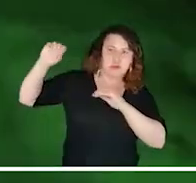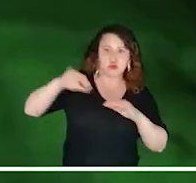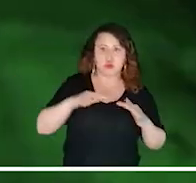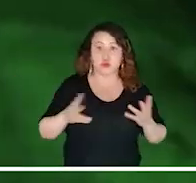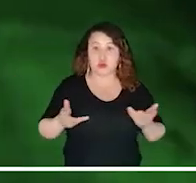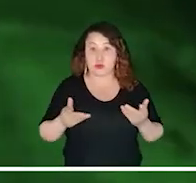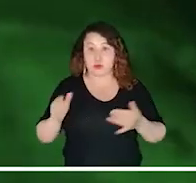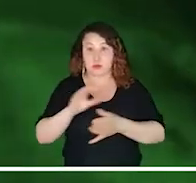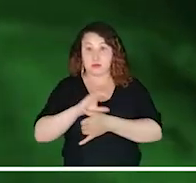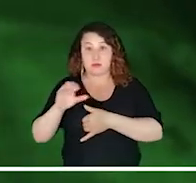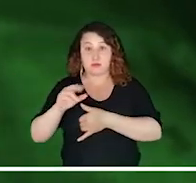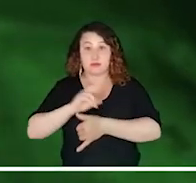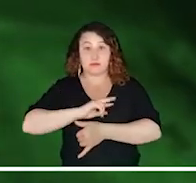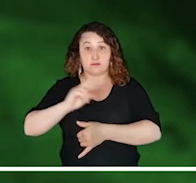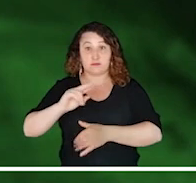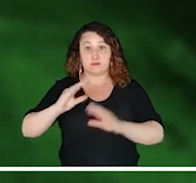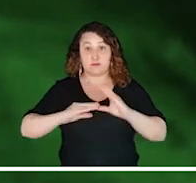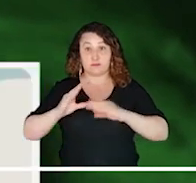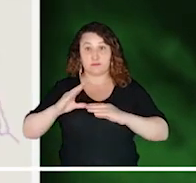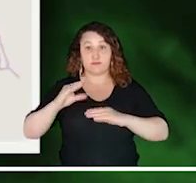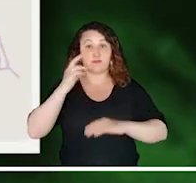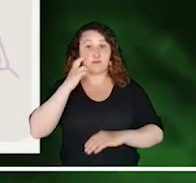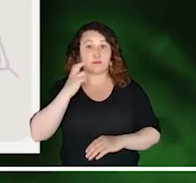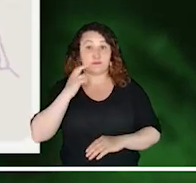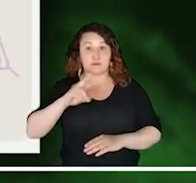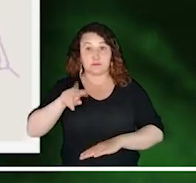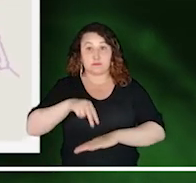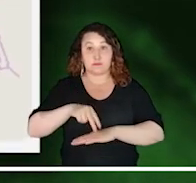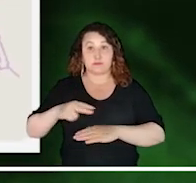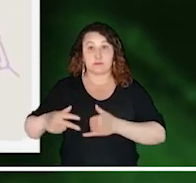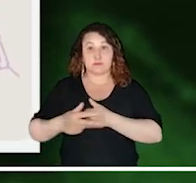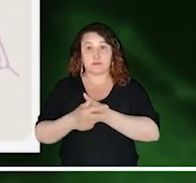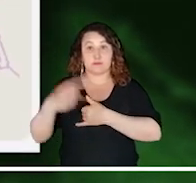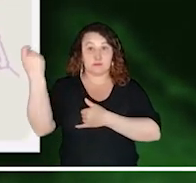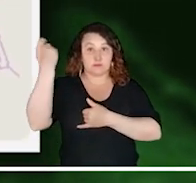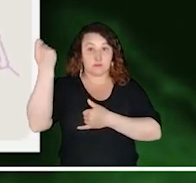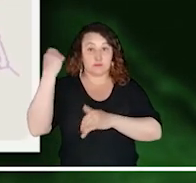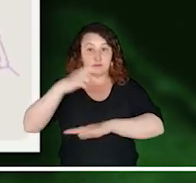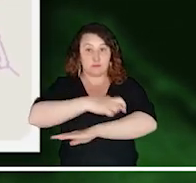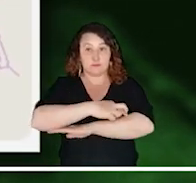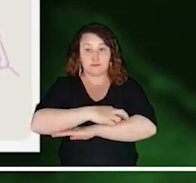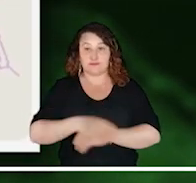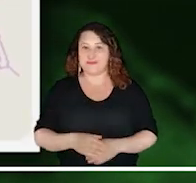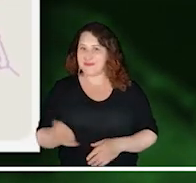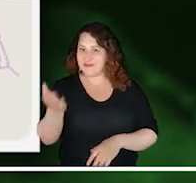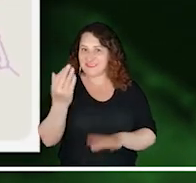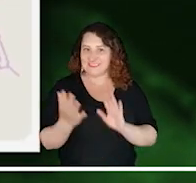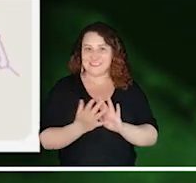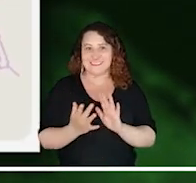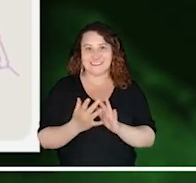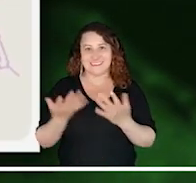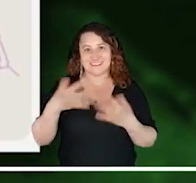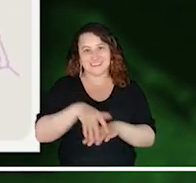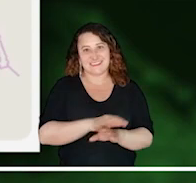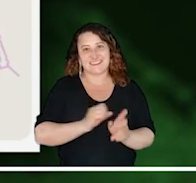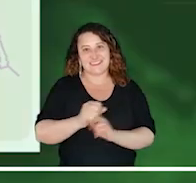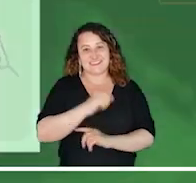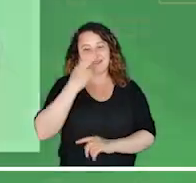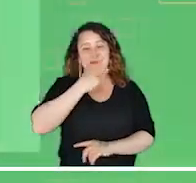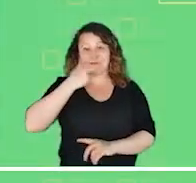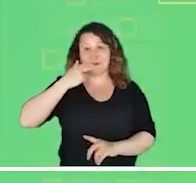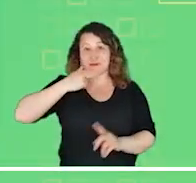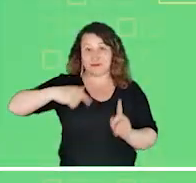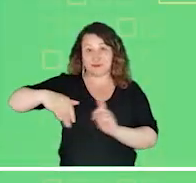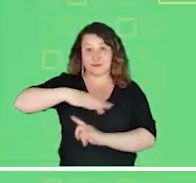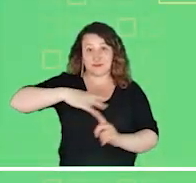Alerta roja por alta probabilidad de deslizamientos en el Caribe, Valle del Cauca, Cauca, Chocó, Nariño, Los Andes, Meta y